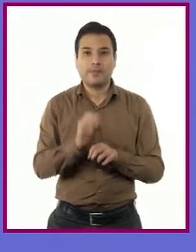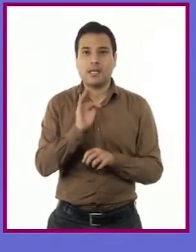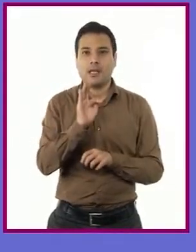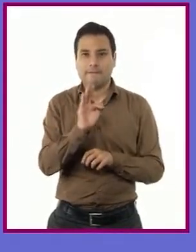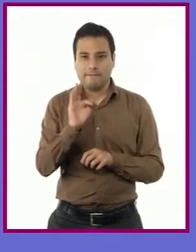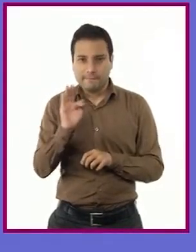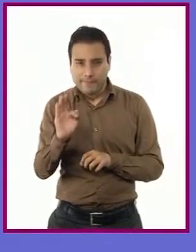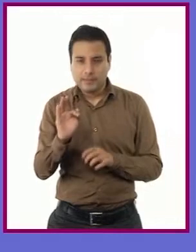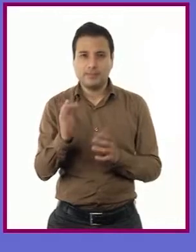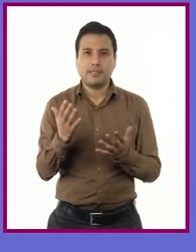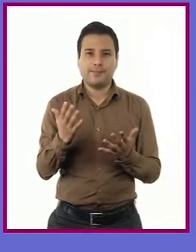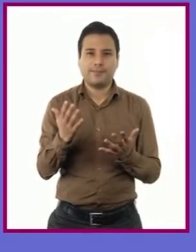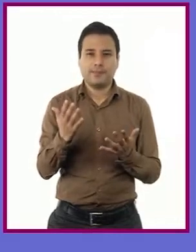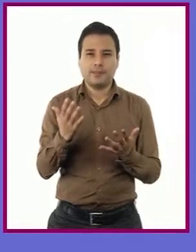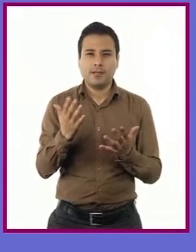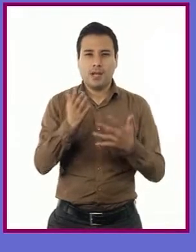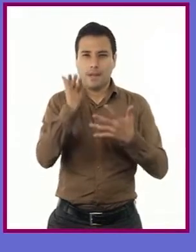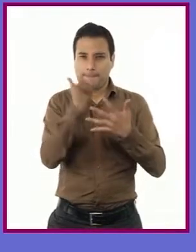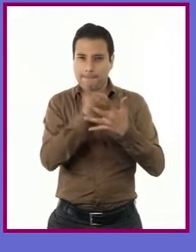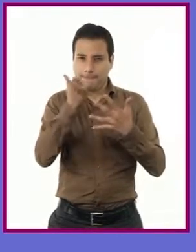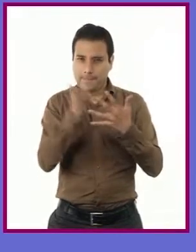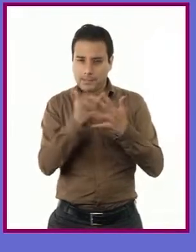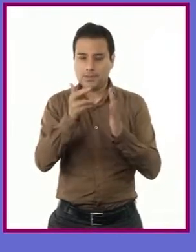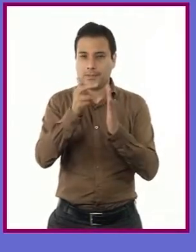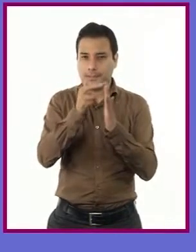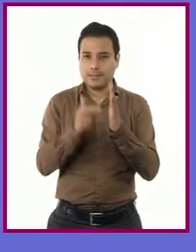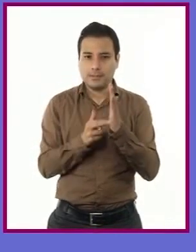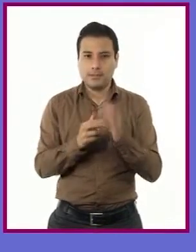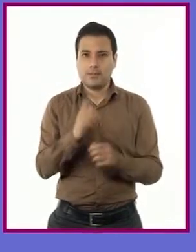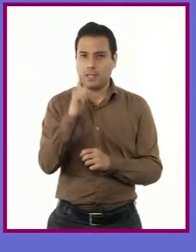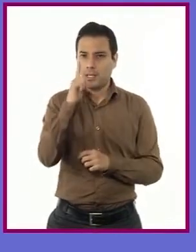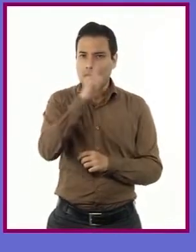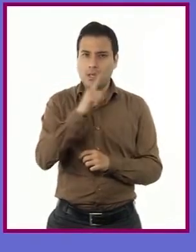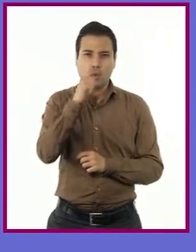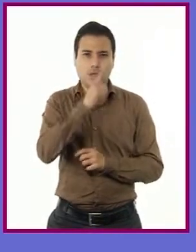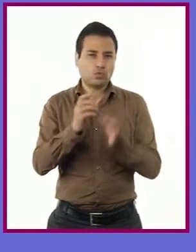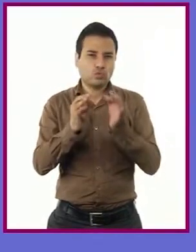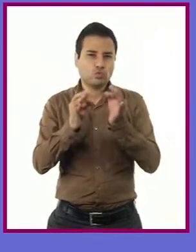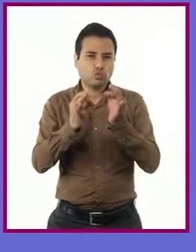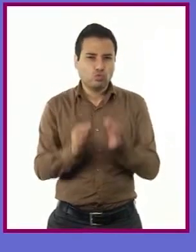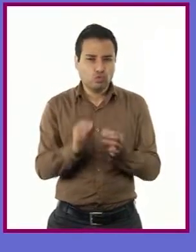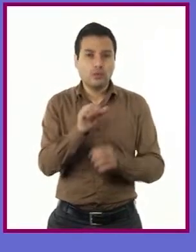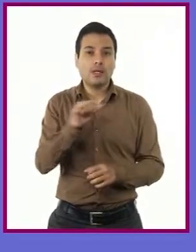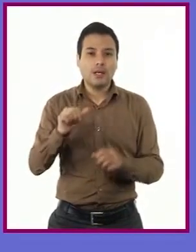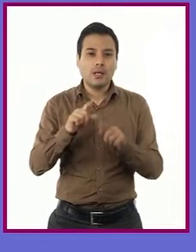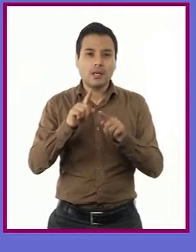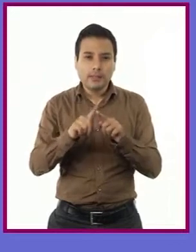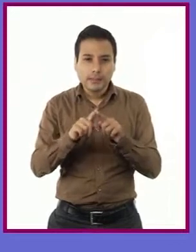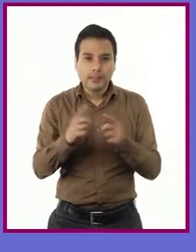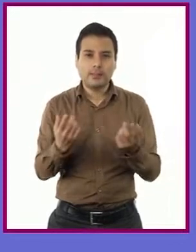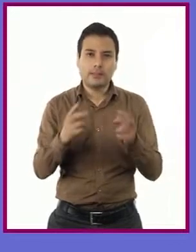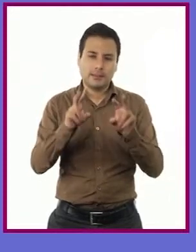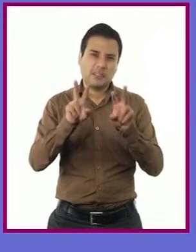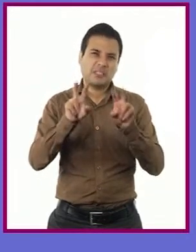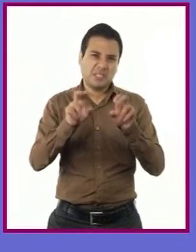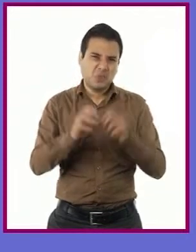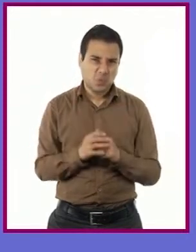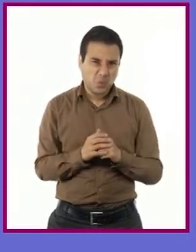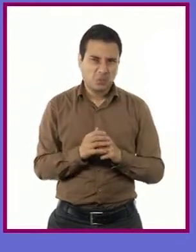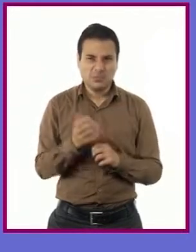reglas. El lenguaje formal, así como también a quién va dirigido. También podría ser el título y las secciones que este